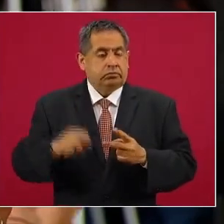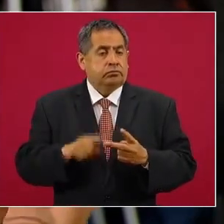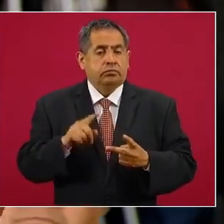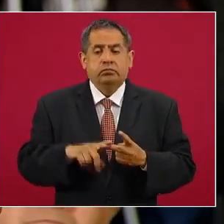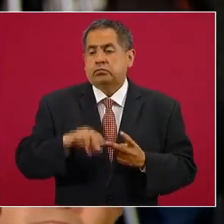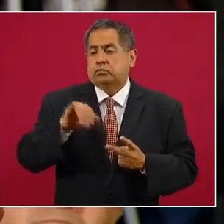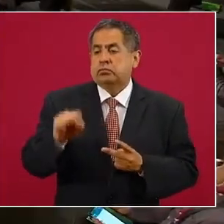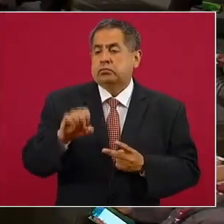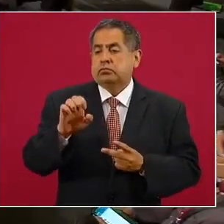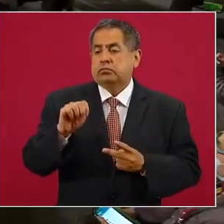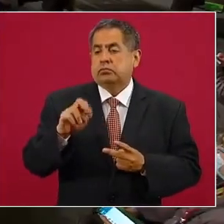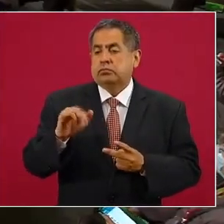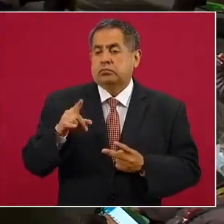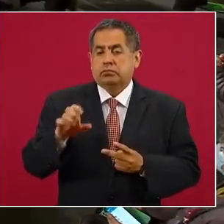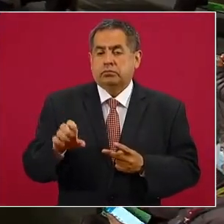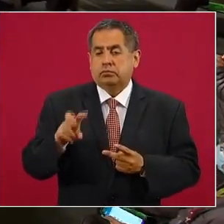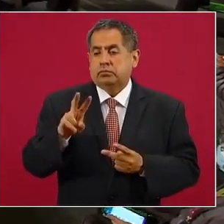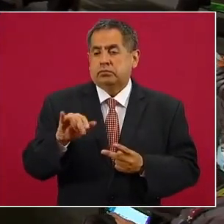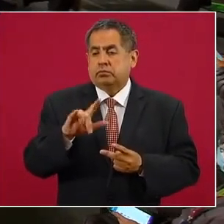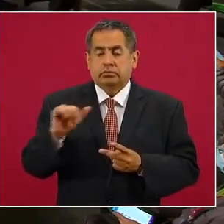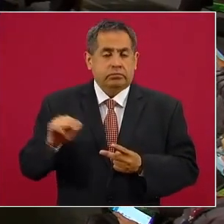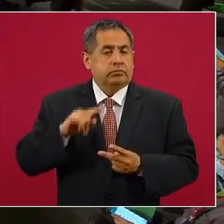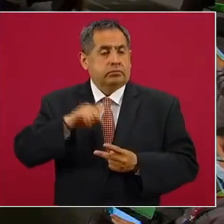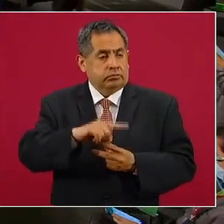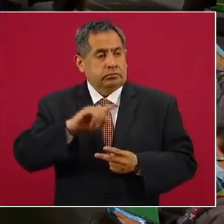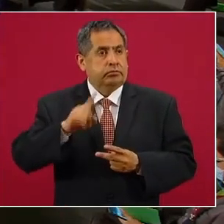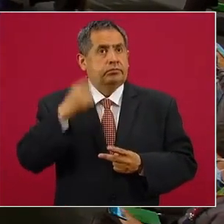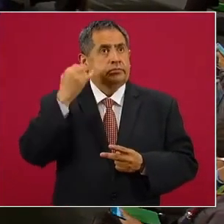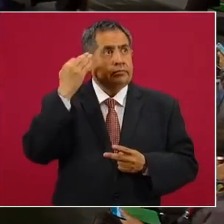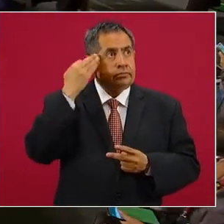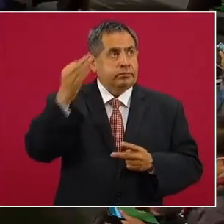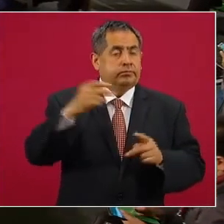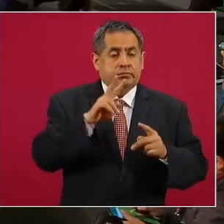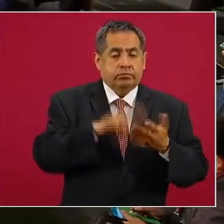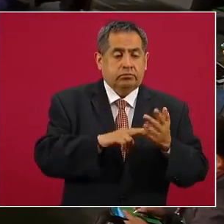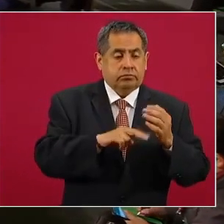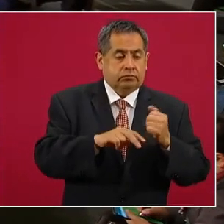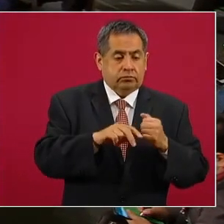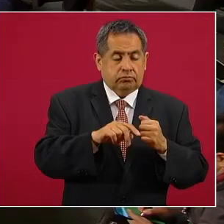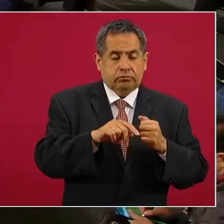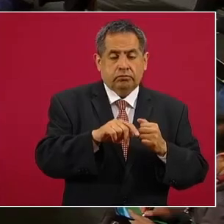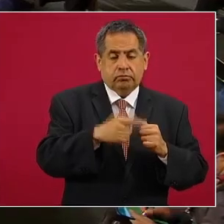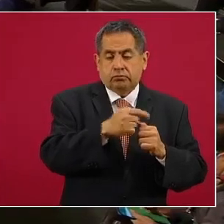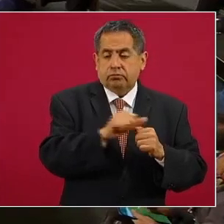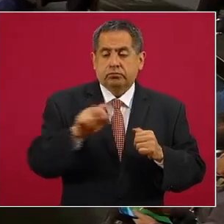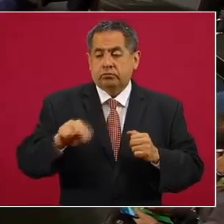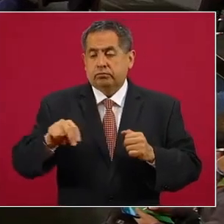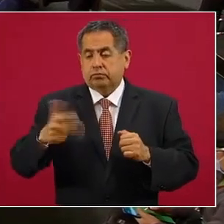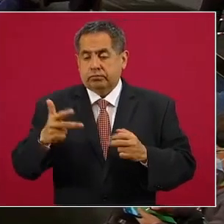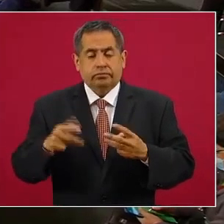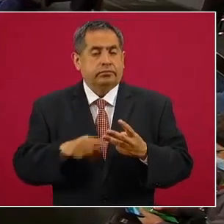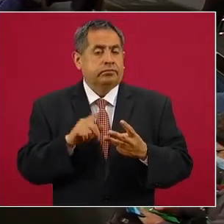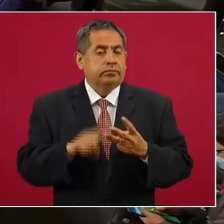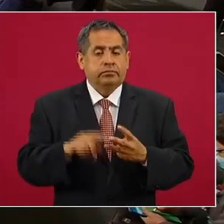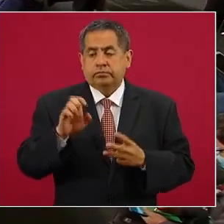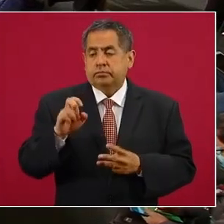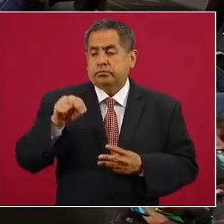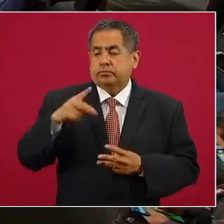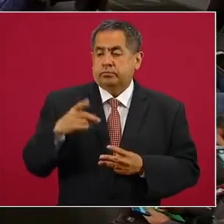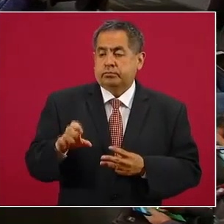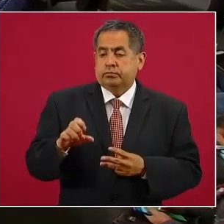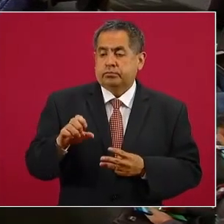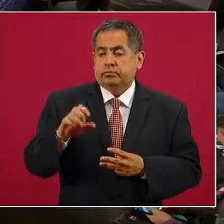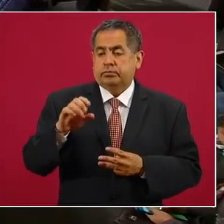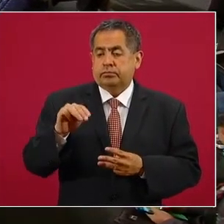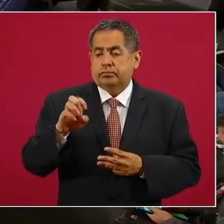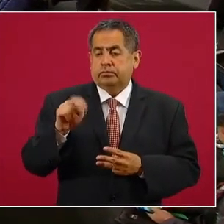José Enrique Villa Rivera, que él fue del 2011 al 2013, y a Enrique Caballero Mendoza, que